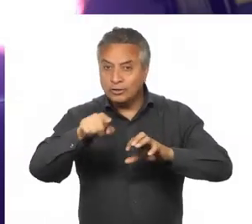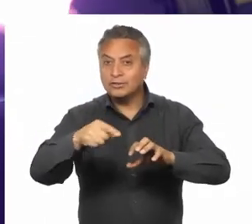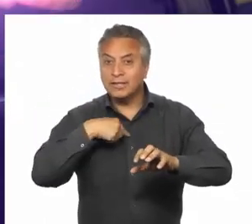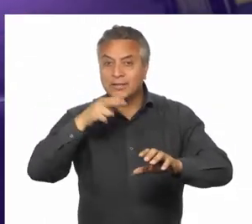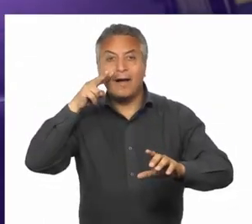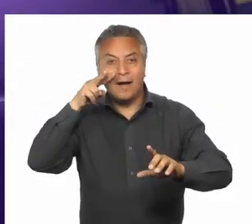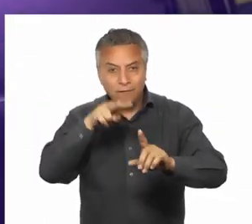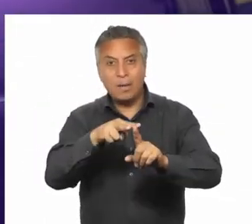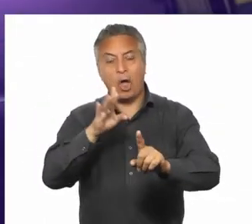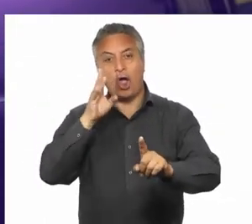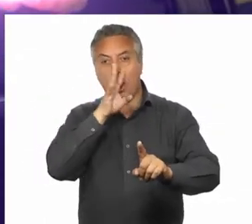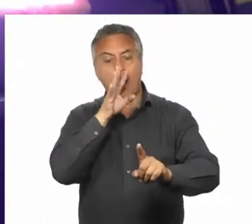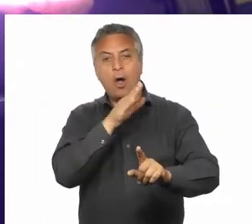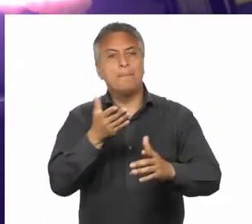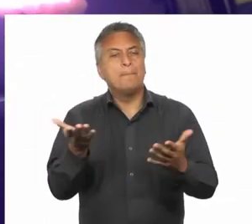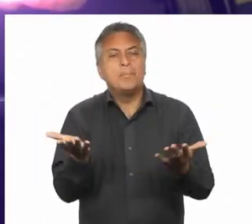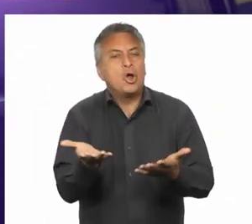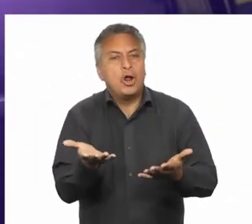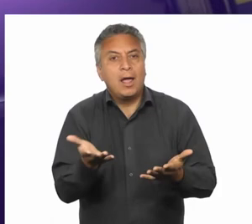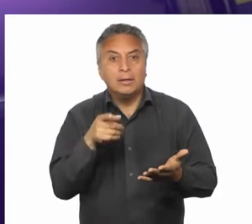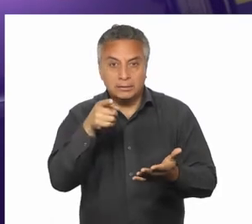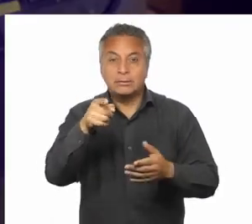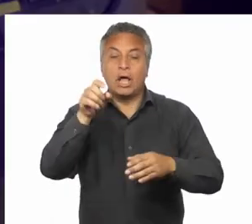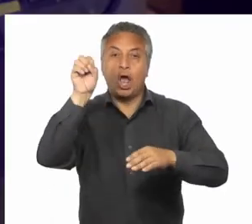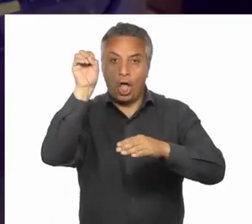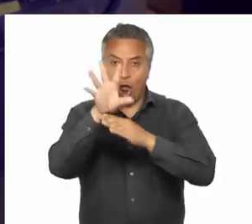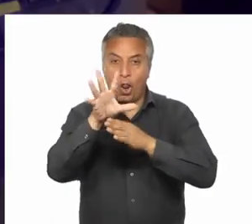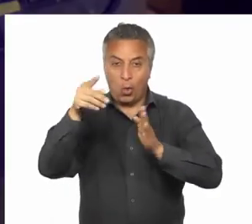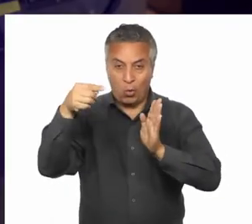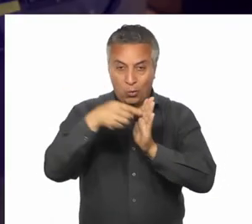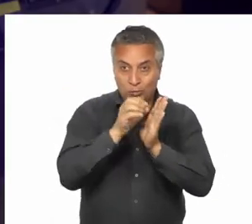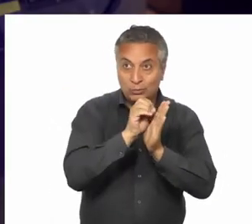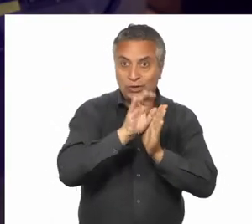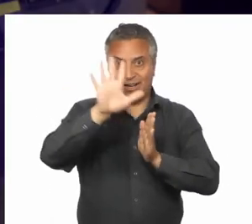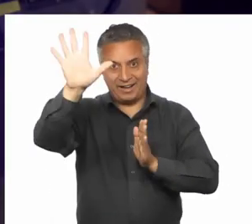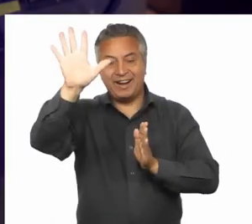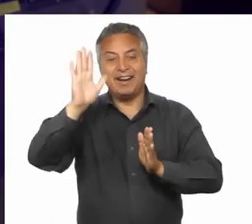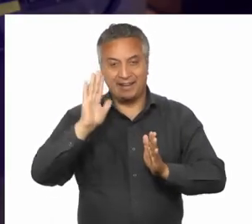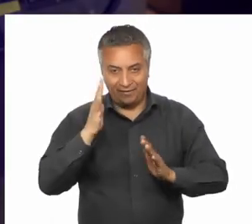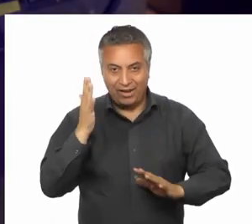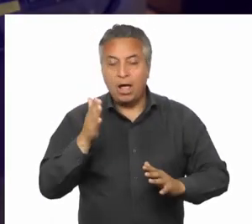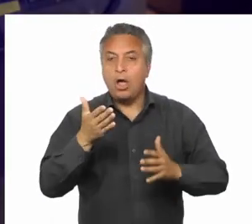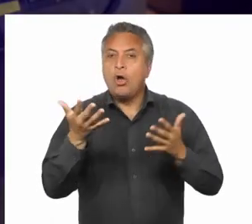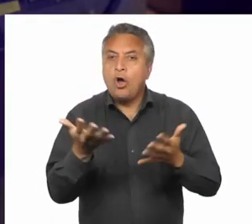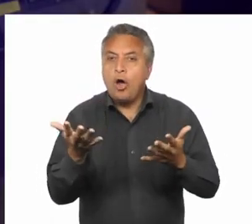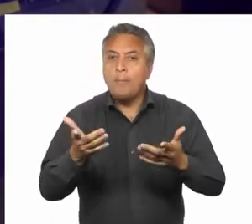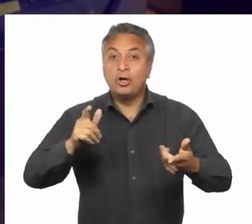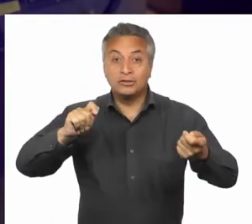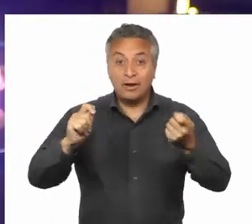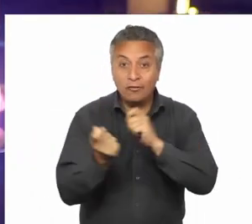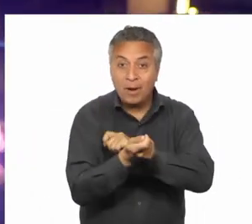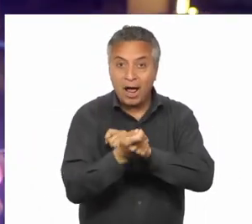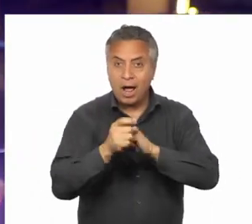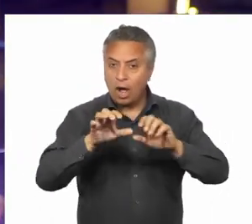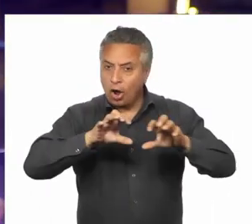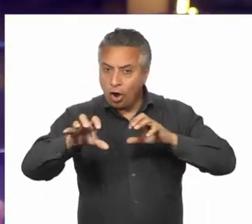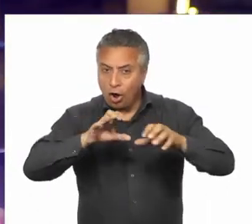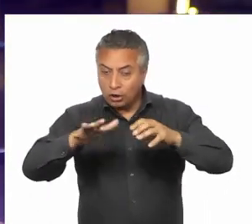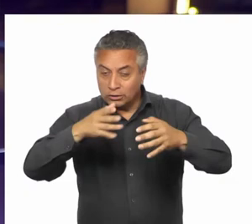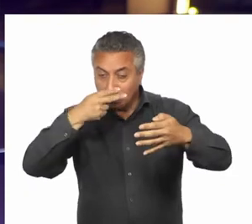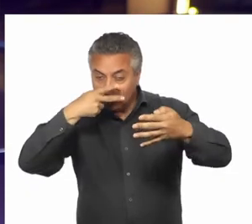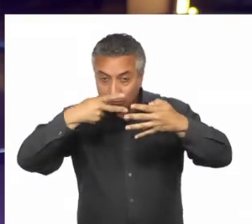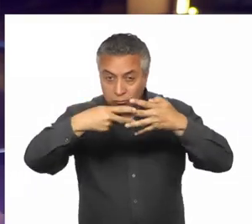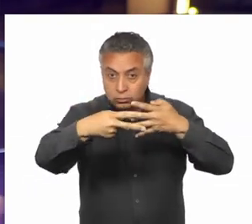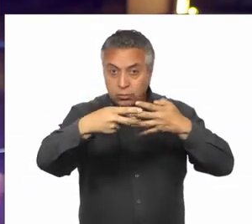particular, y esto es debido por la luz que reflejan, y cómo transformar objetos translúcidos en